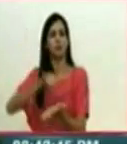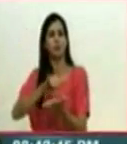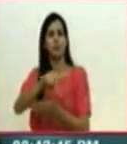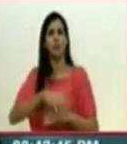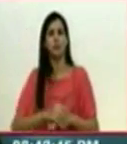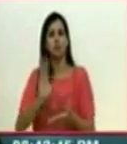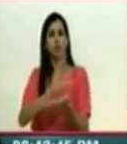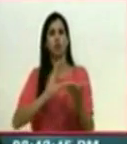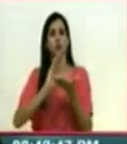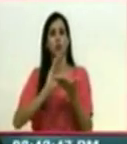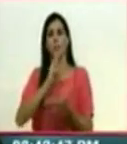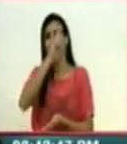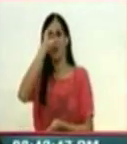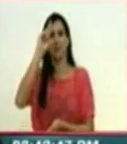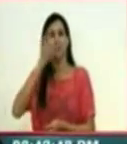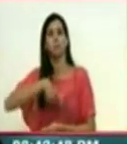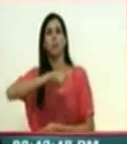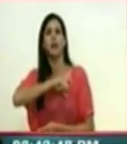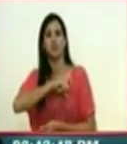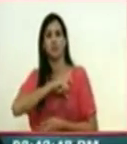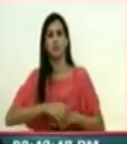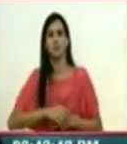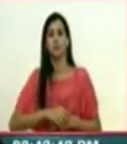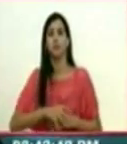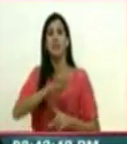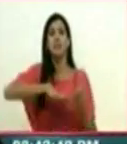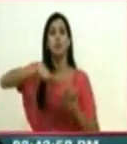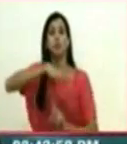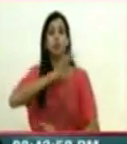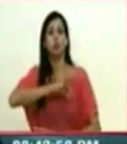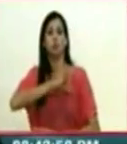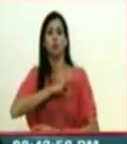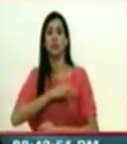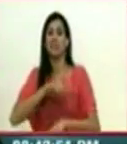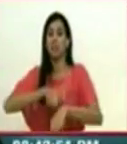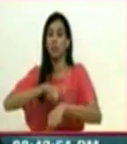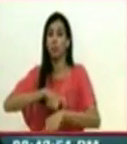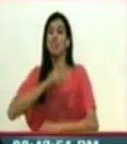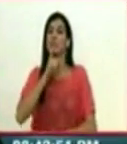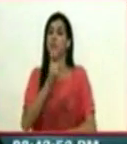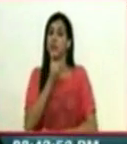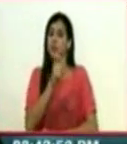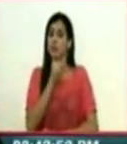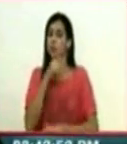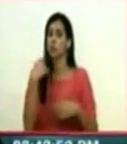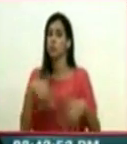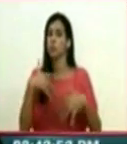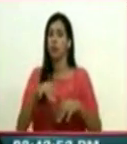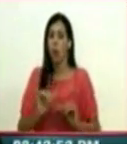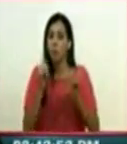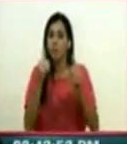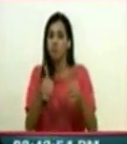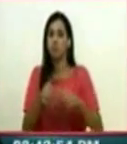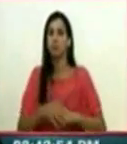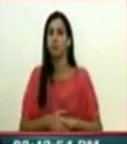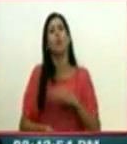ciudad de Madrid. La situación social en España en estos tiempos de crisis, tanto cuando empezó como ahora que